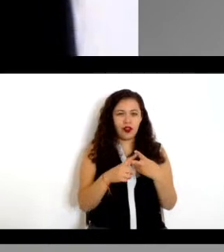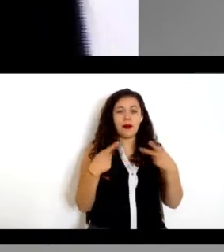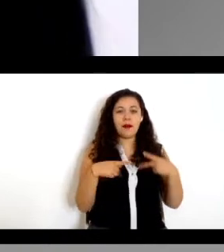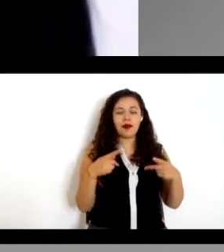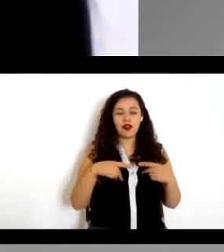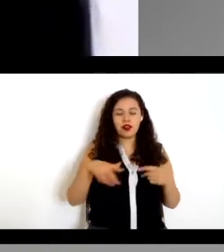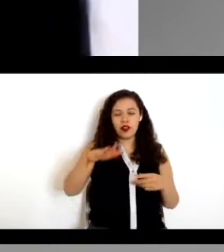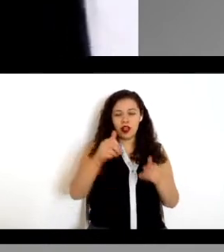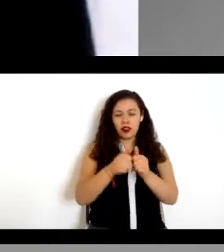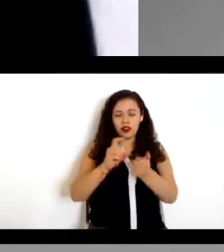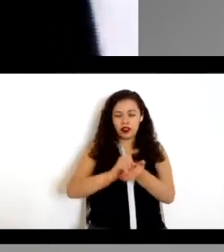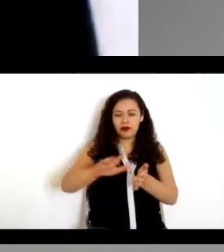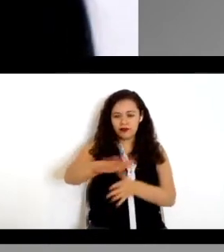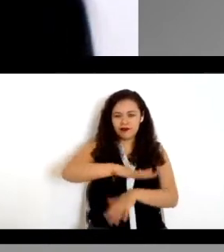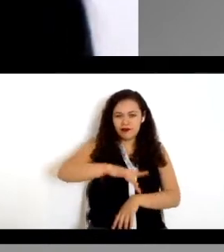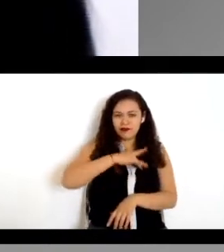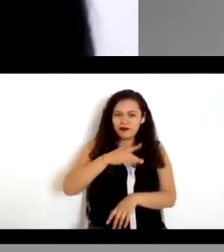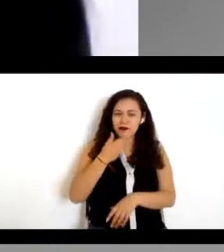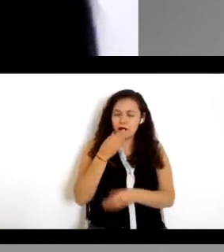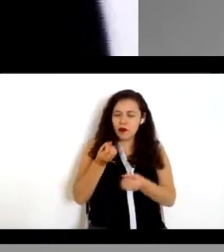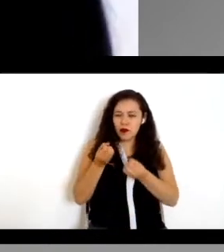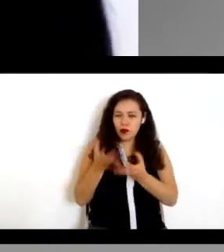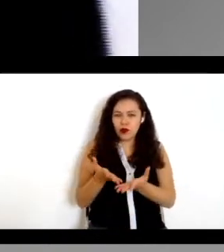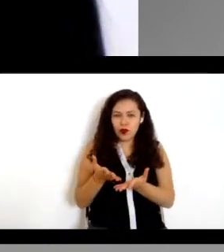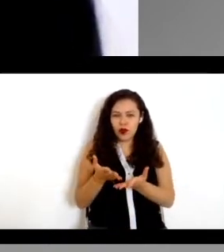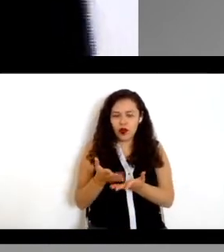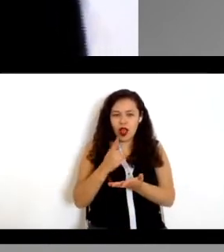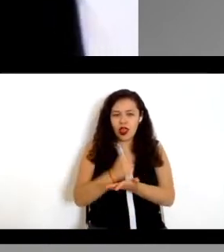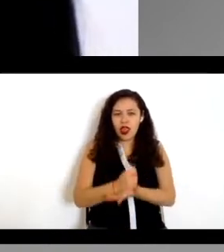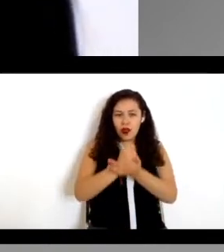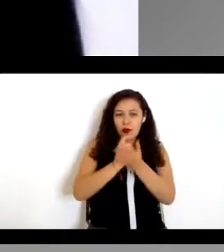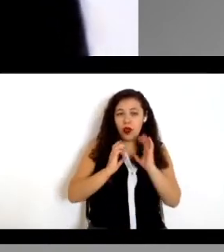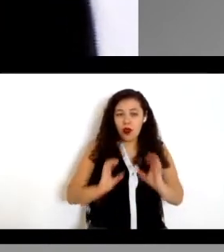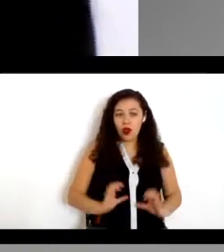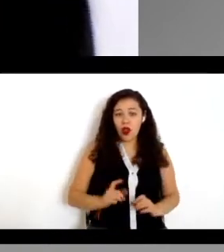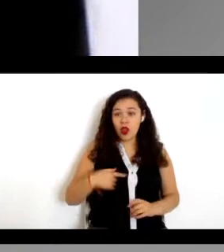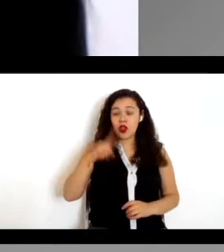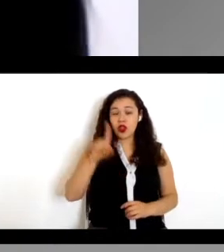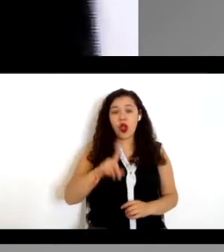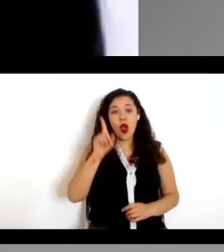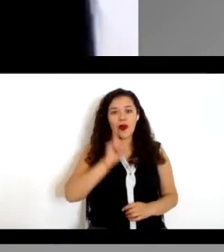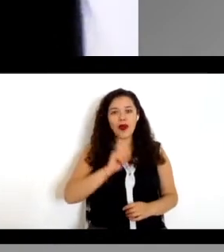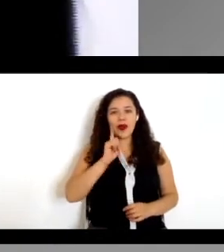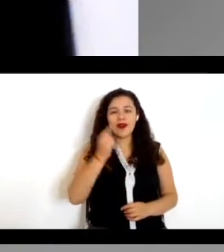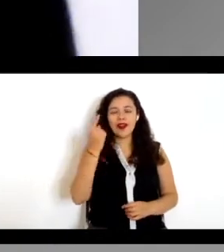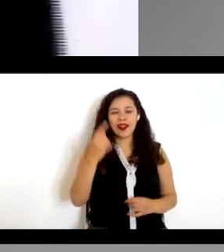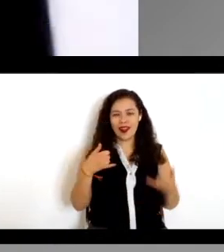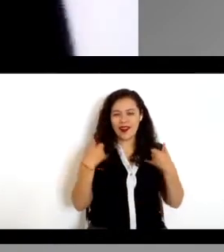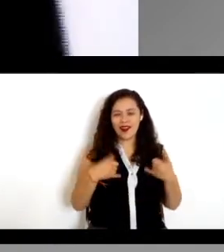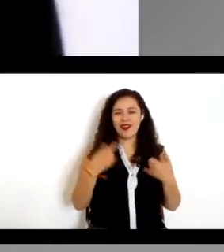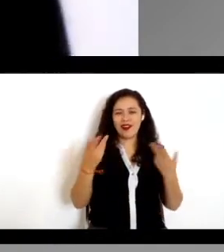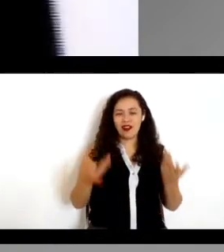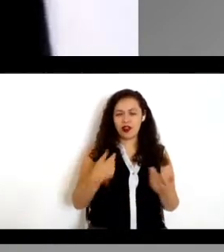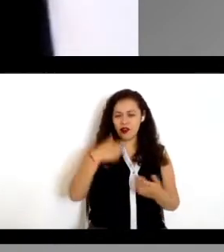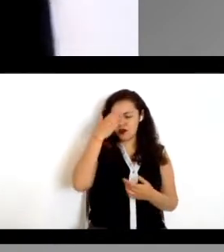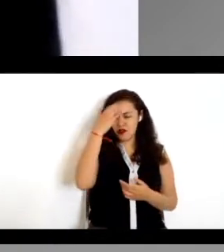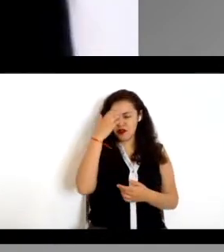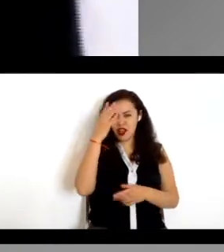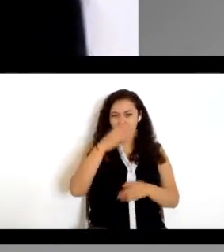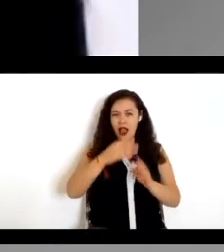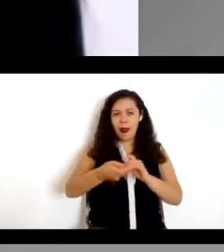con discapacidad. Terapeutas físicos, conozco a una chica que le falta una pierna, y ella decidió